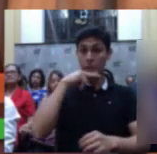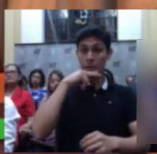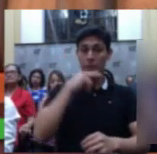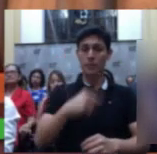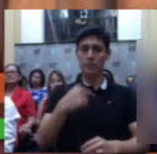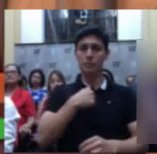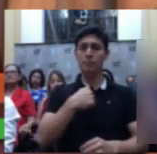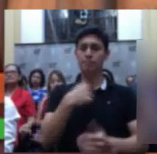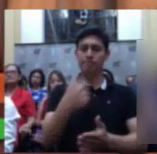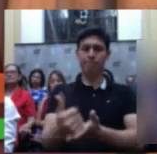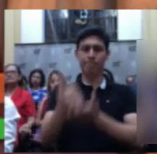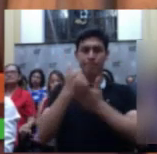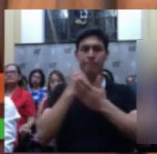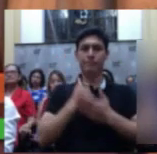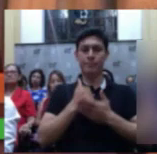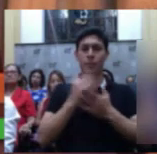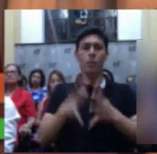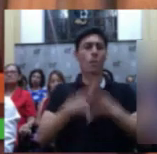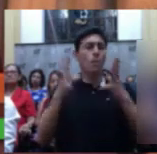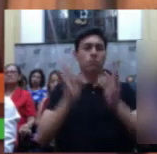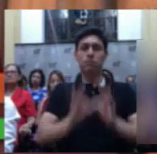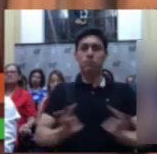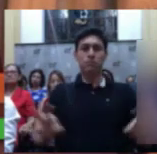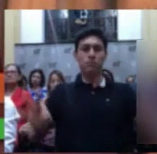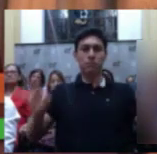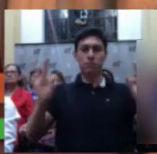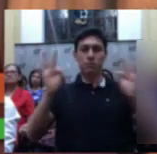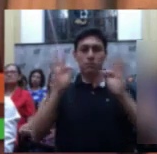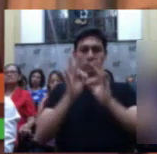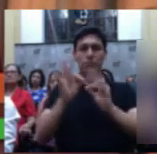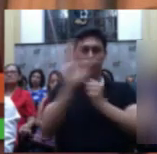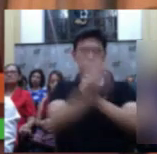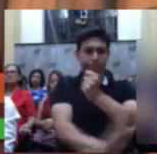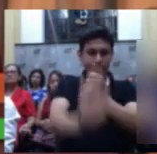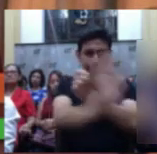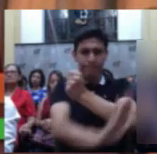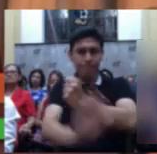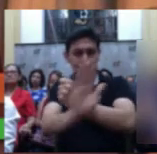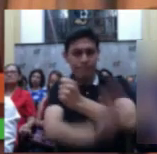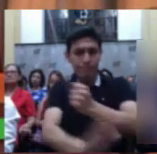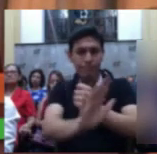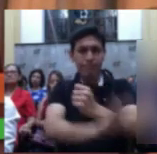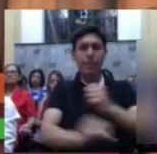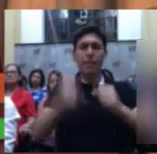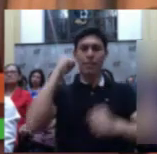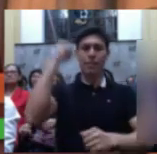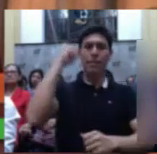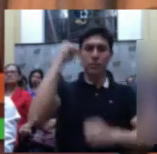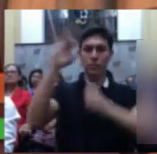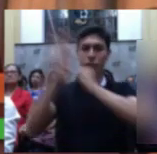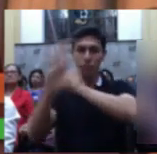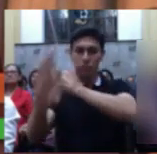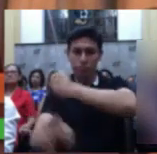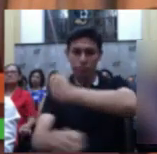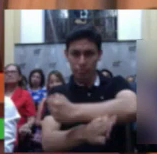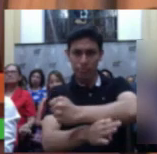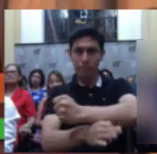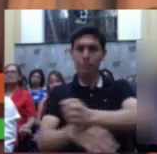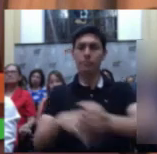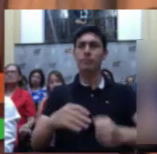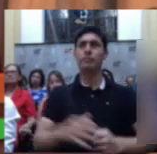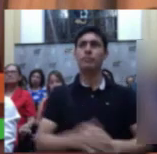para reafirmar la importancia para la protección de los derechos fundamentales de esa instancia